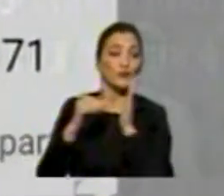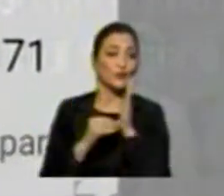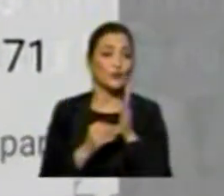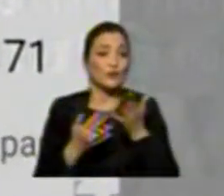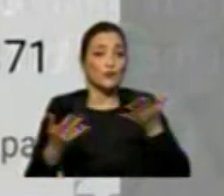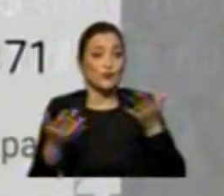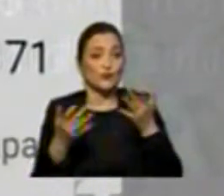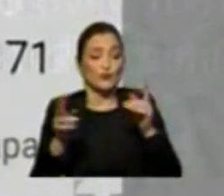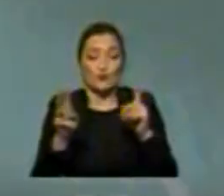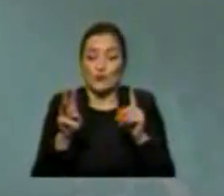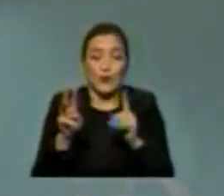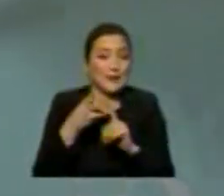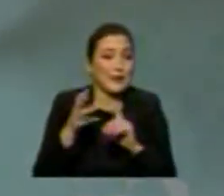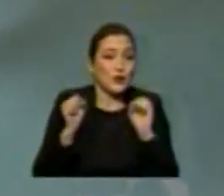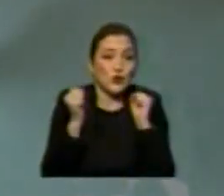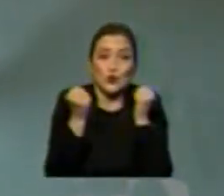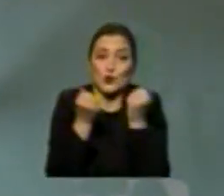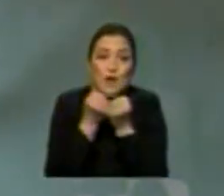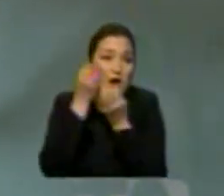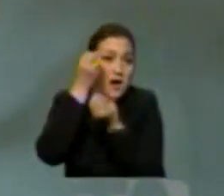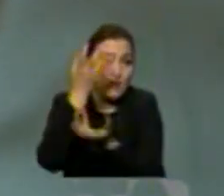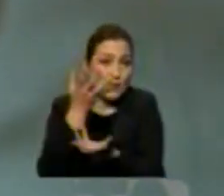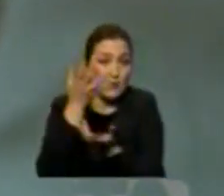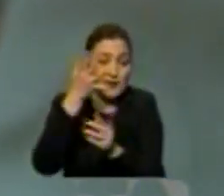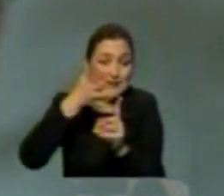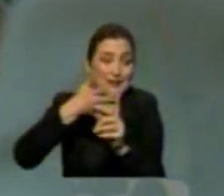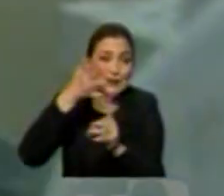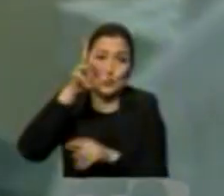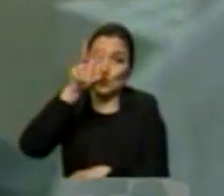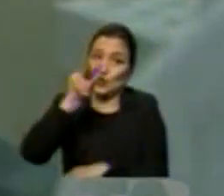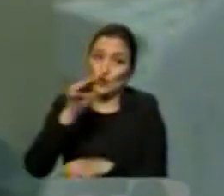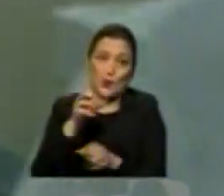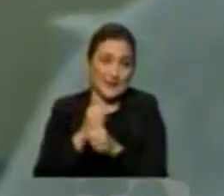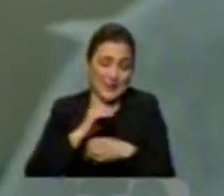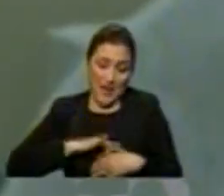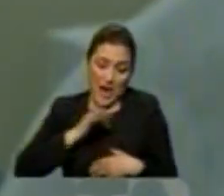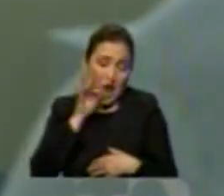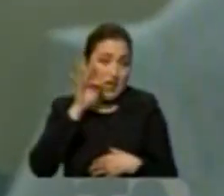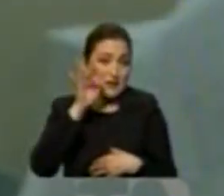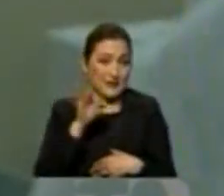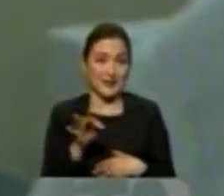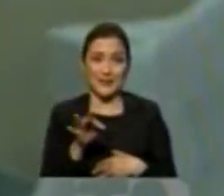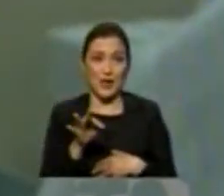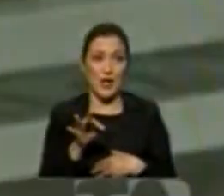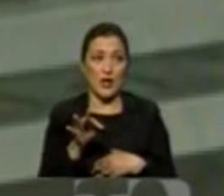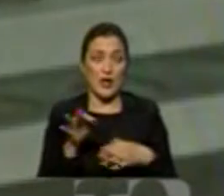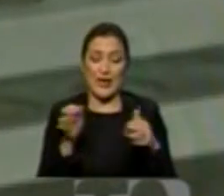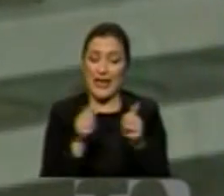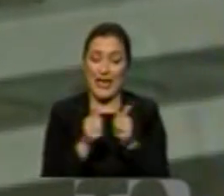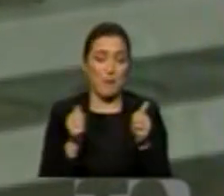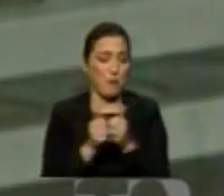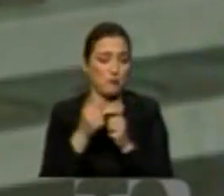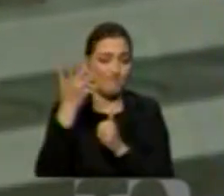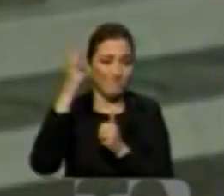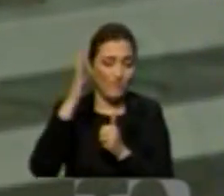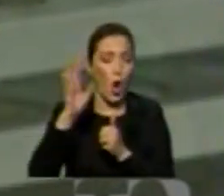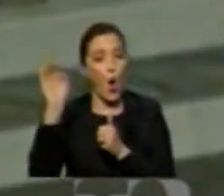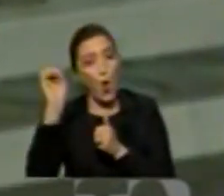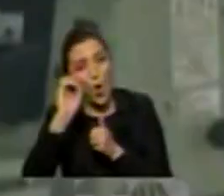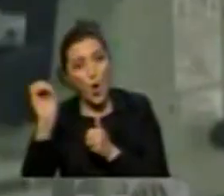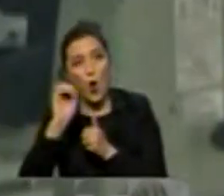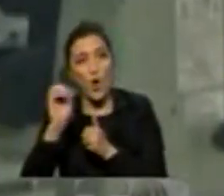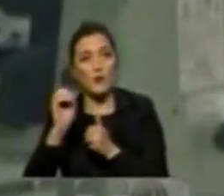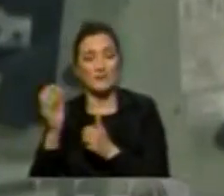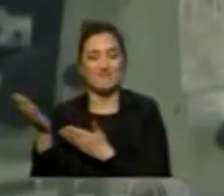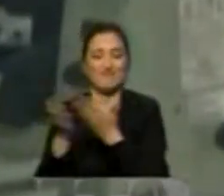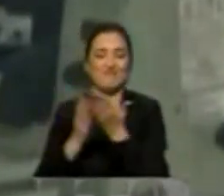mediante redes sociales informaron que no realizarán el examen de coronavirus, ya sea porque no cuentan con el reactivo o simplemente porque no